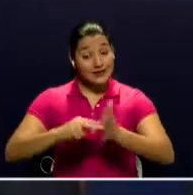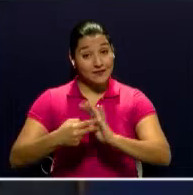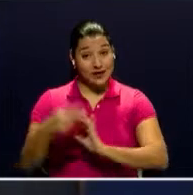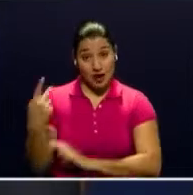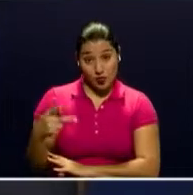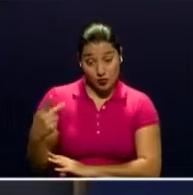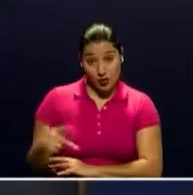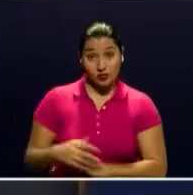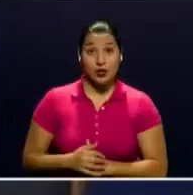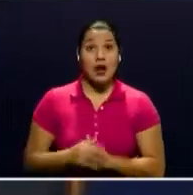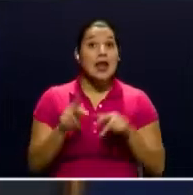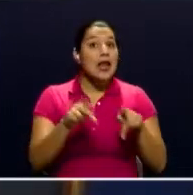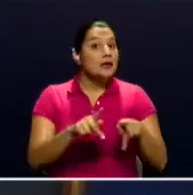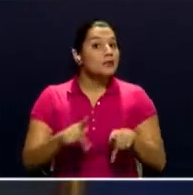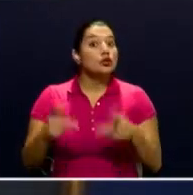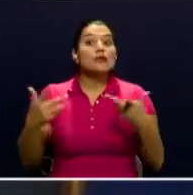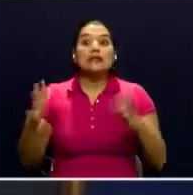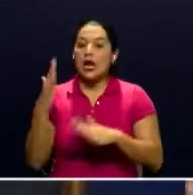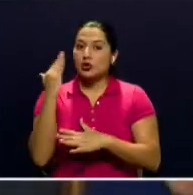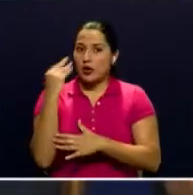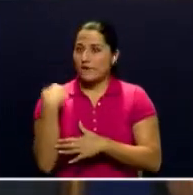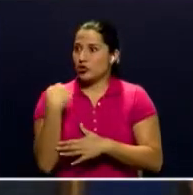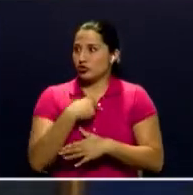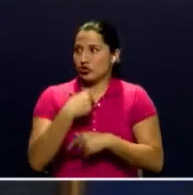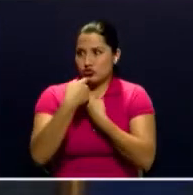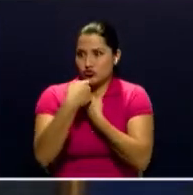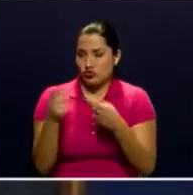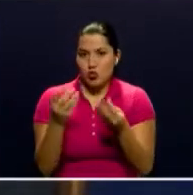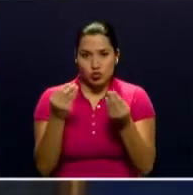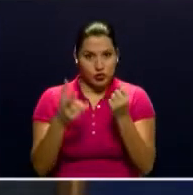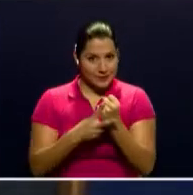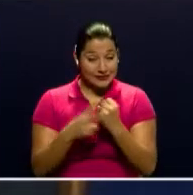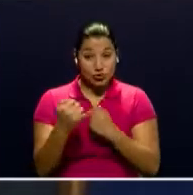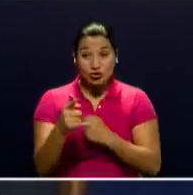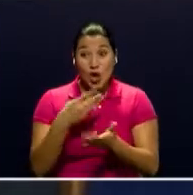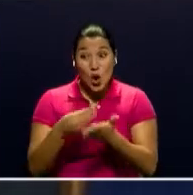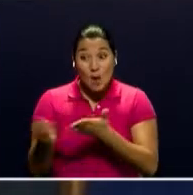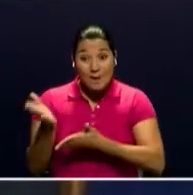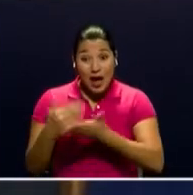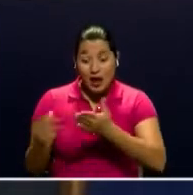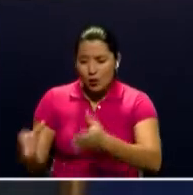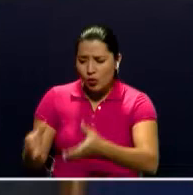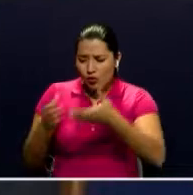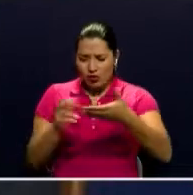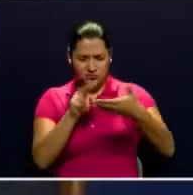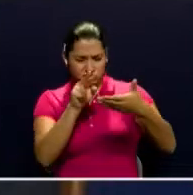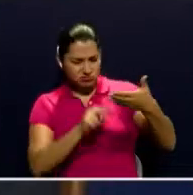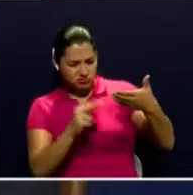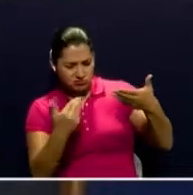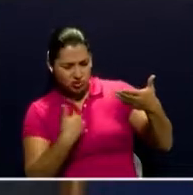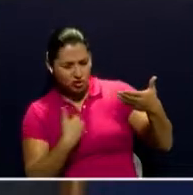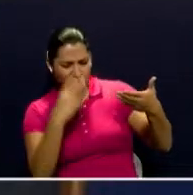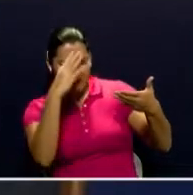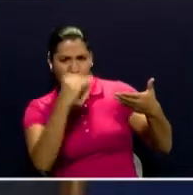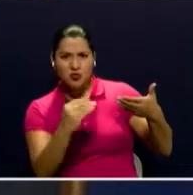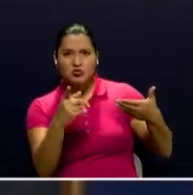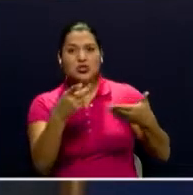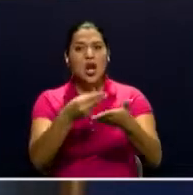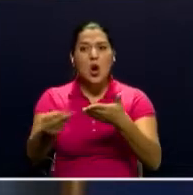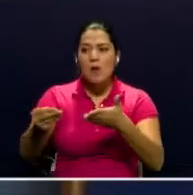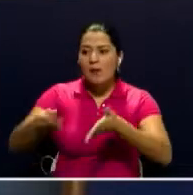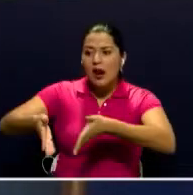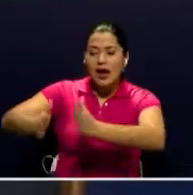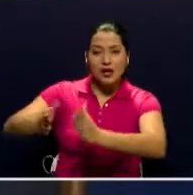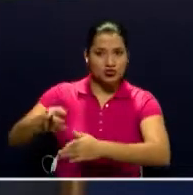la población ya lo sabe, lo hemos dicho muchas veces, en el momento que usted compra algo que no tenga registro sanitario, usted lo compra en la calle, usted no sabe si es un centro, ¿verdad?,